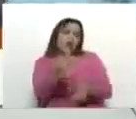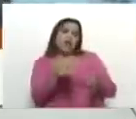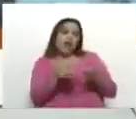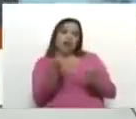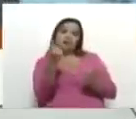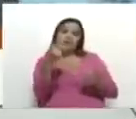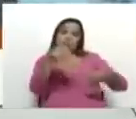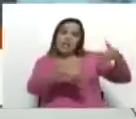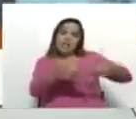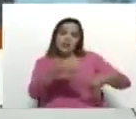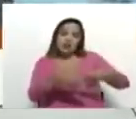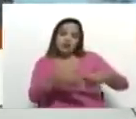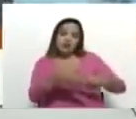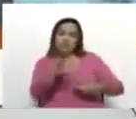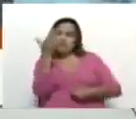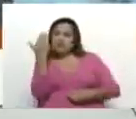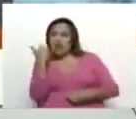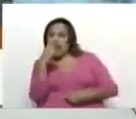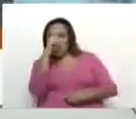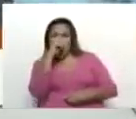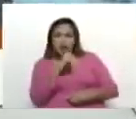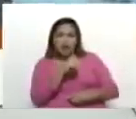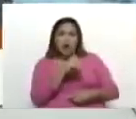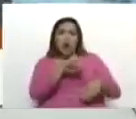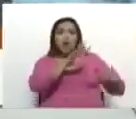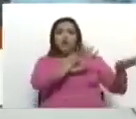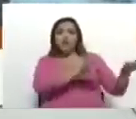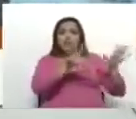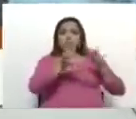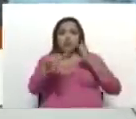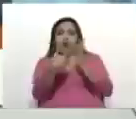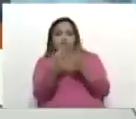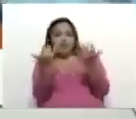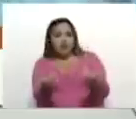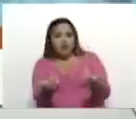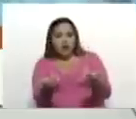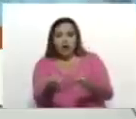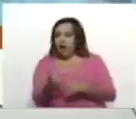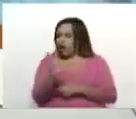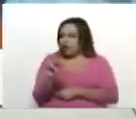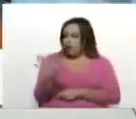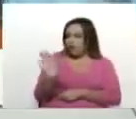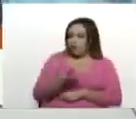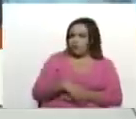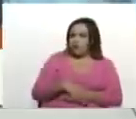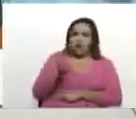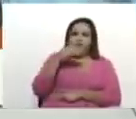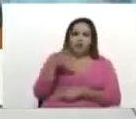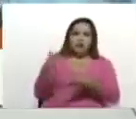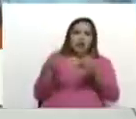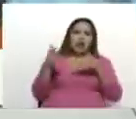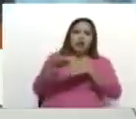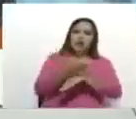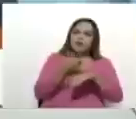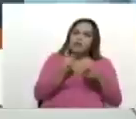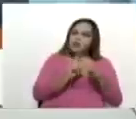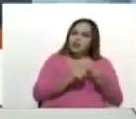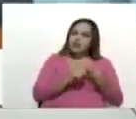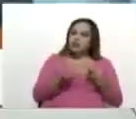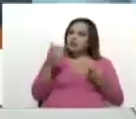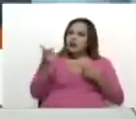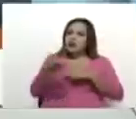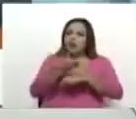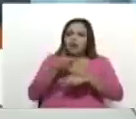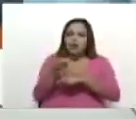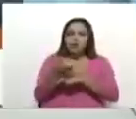una elección desde el año 98 hasta la fecha Ah no y no han ganado gobernaciones no han ganado